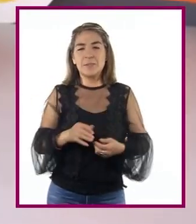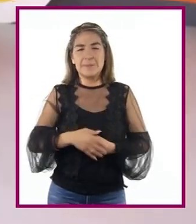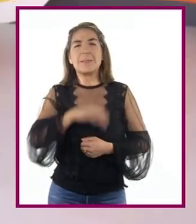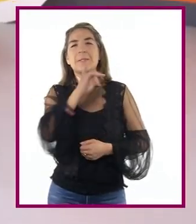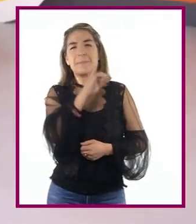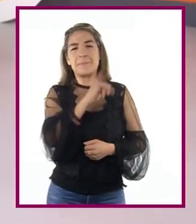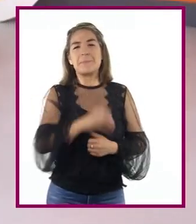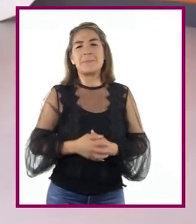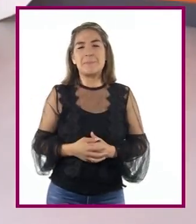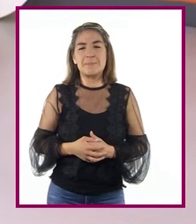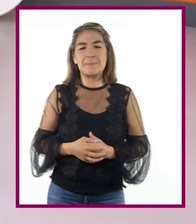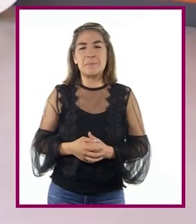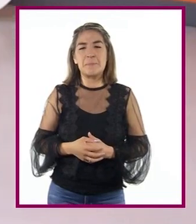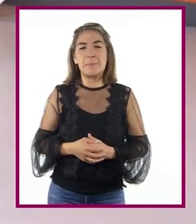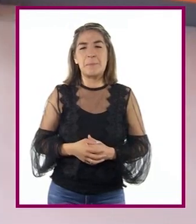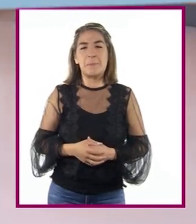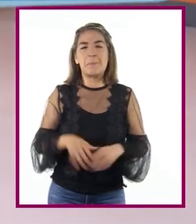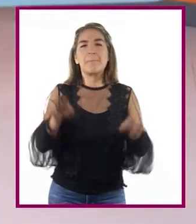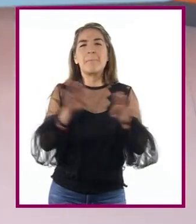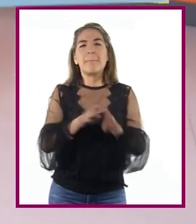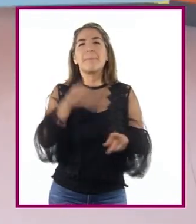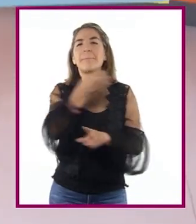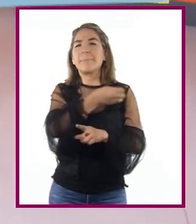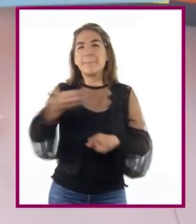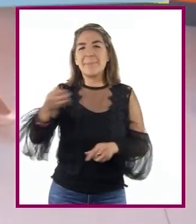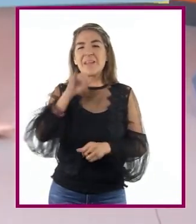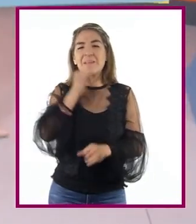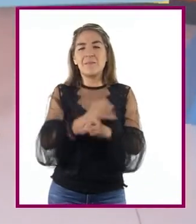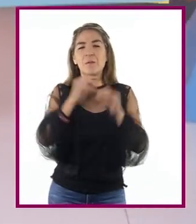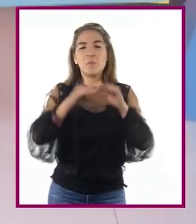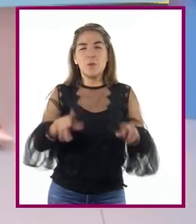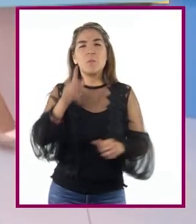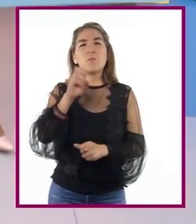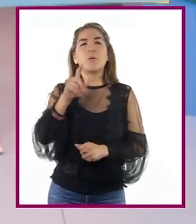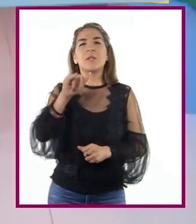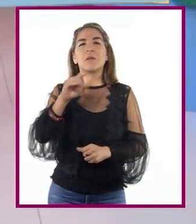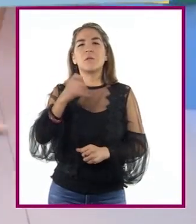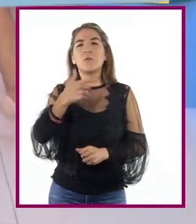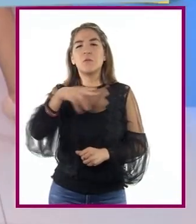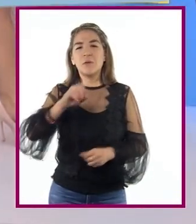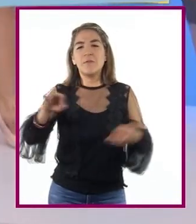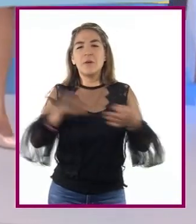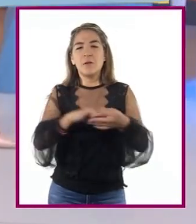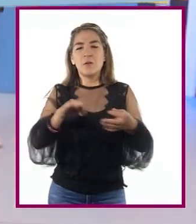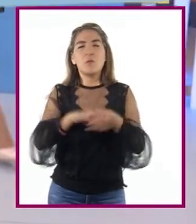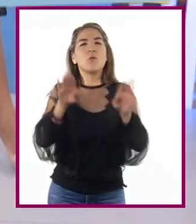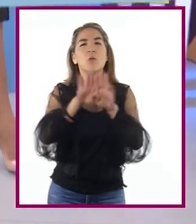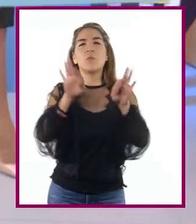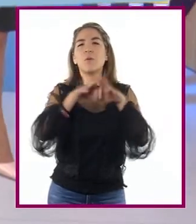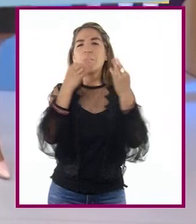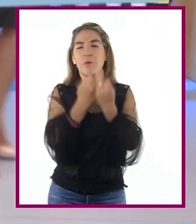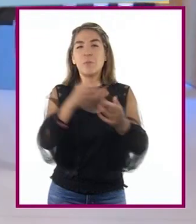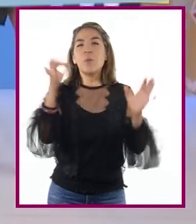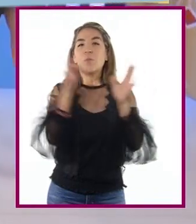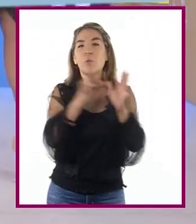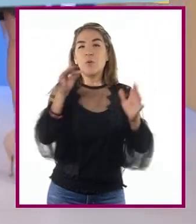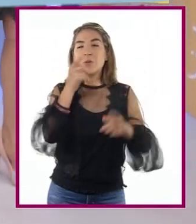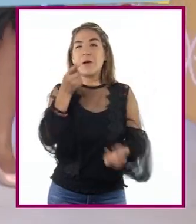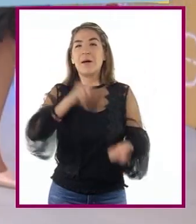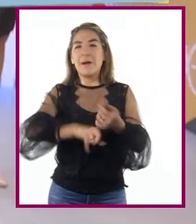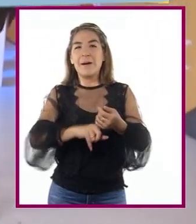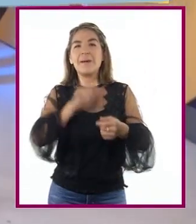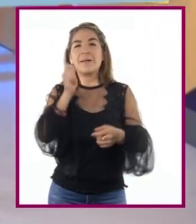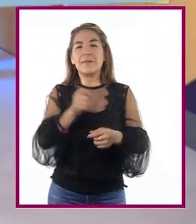Claro, maestro Mario. El organizador de datos llamado polígono de frecuencias se forma uniendo los puntos medios de la